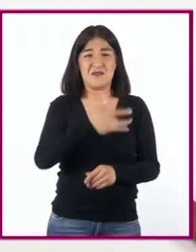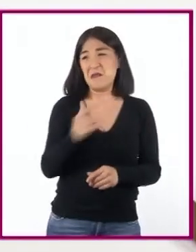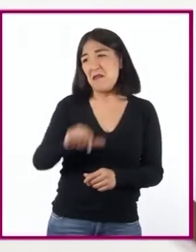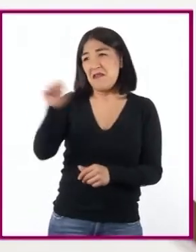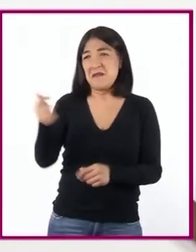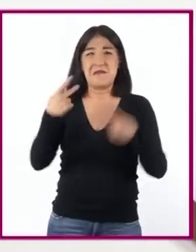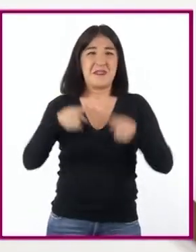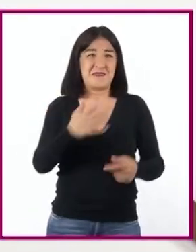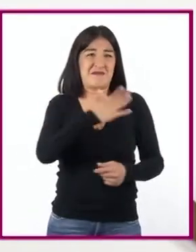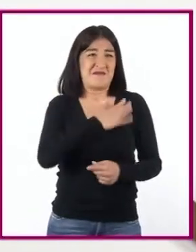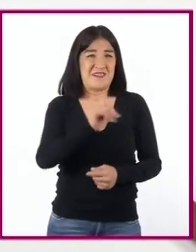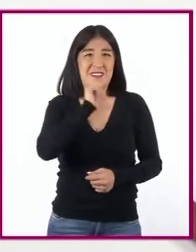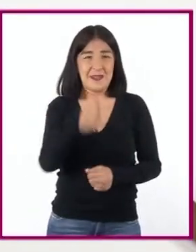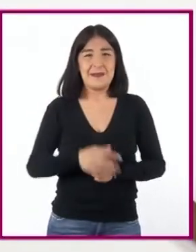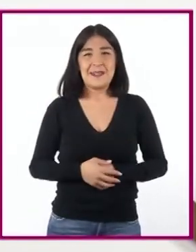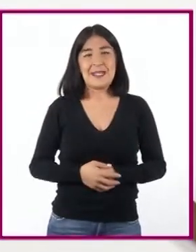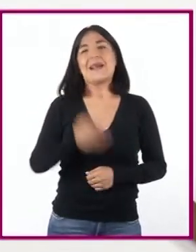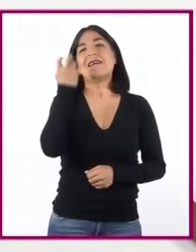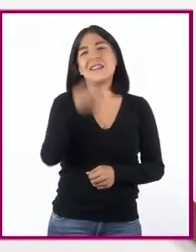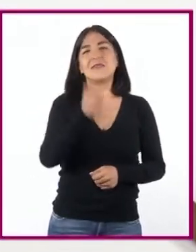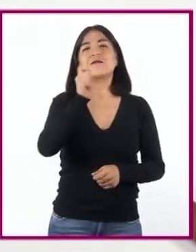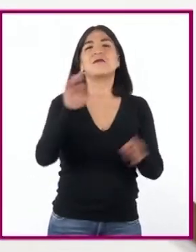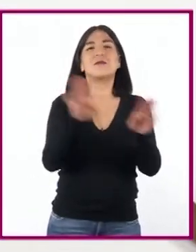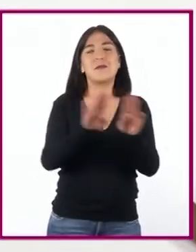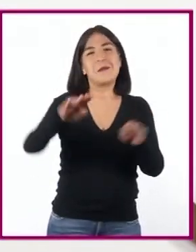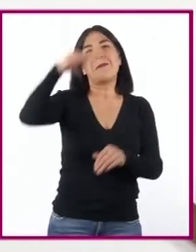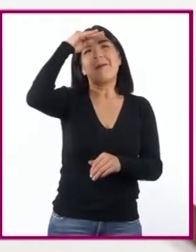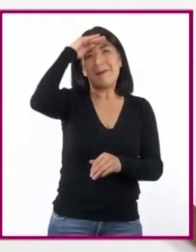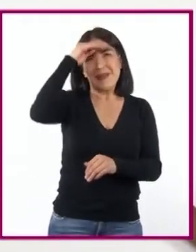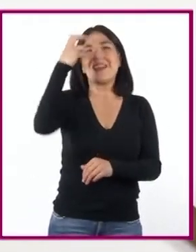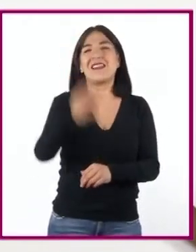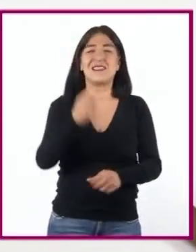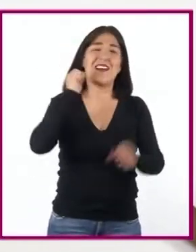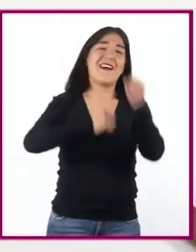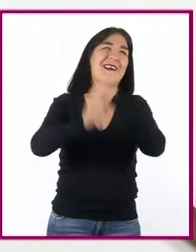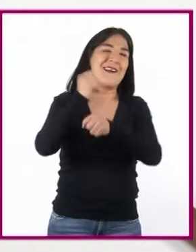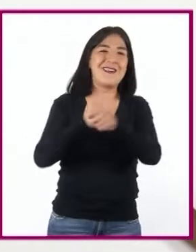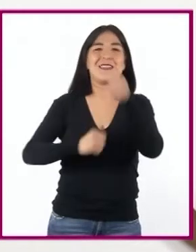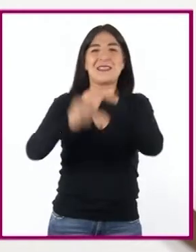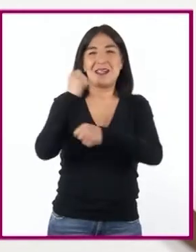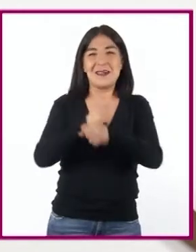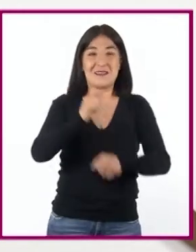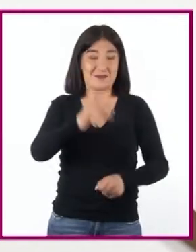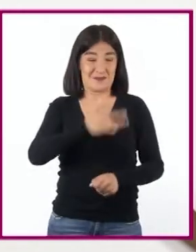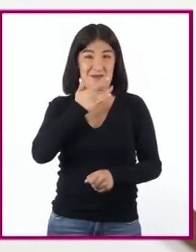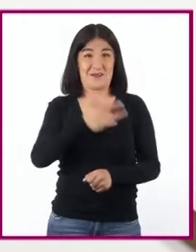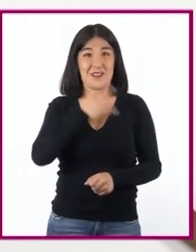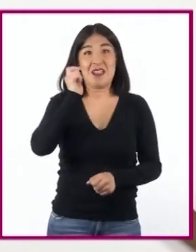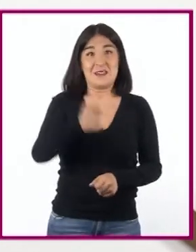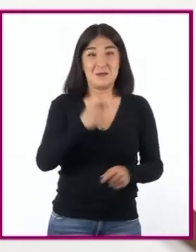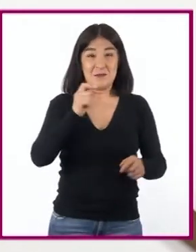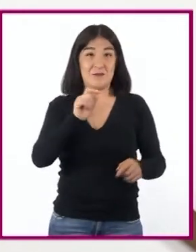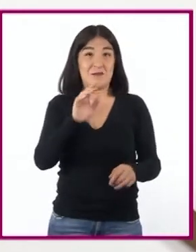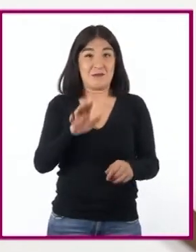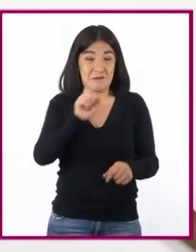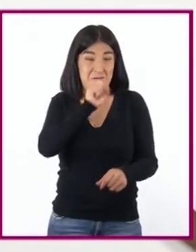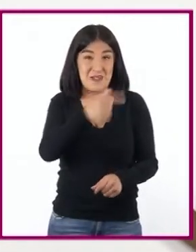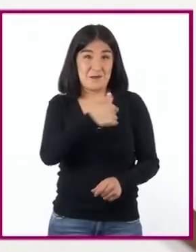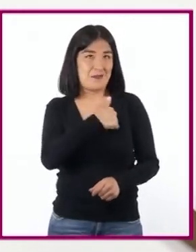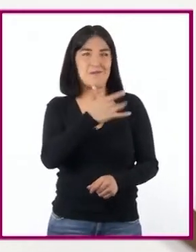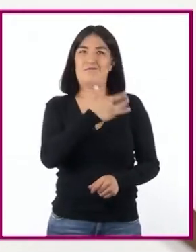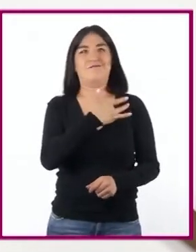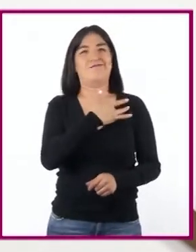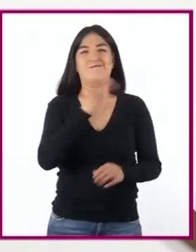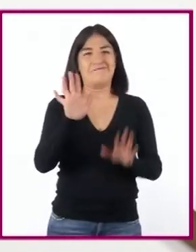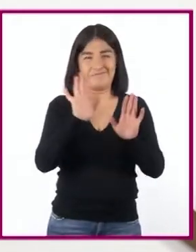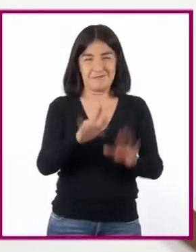personas? Eso es algo que se ha interpretado durante siglos, pero los sentimientos no son generados en el corazón.